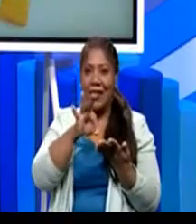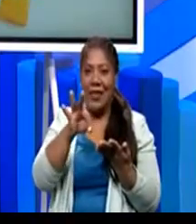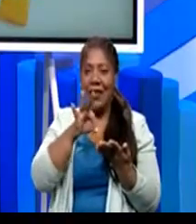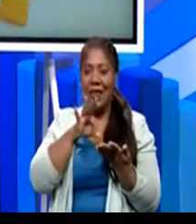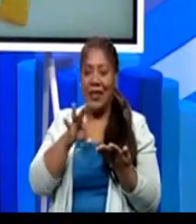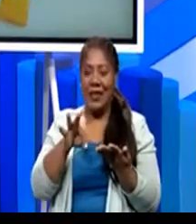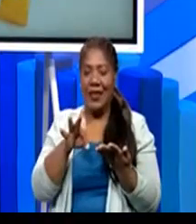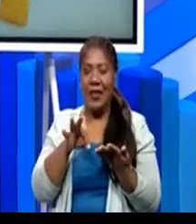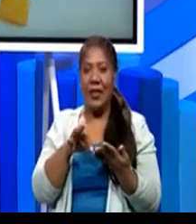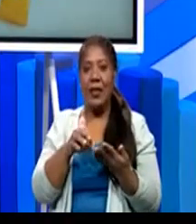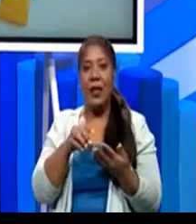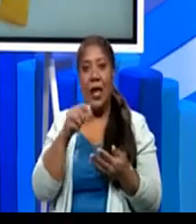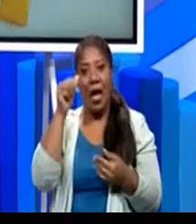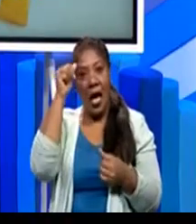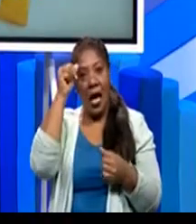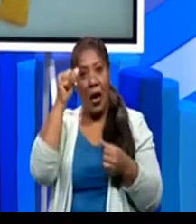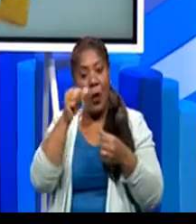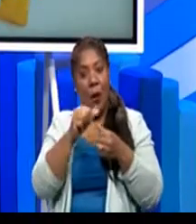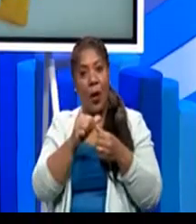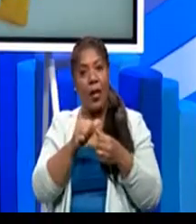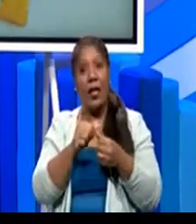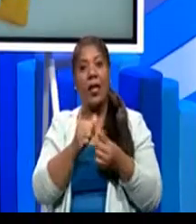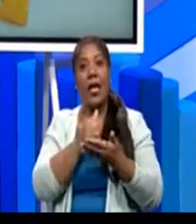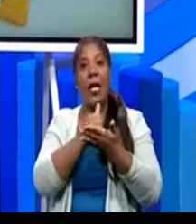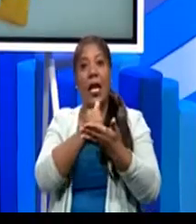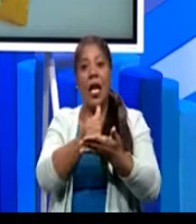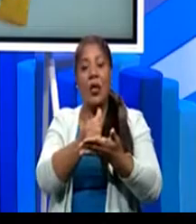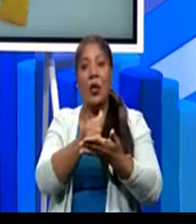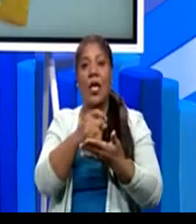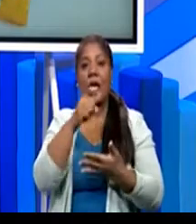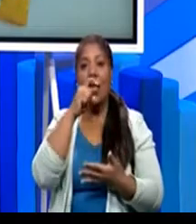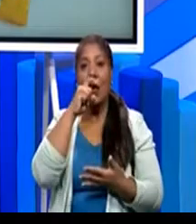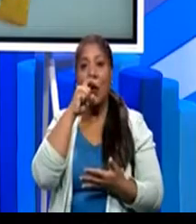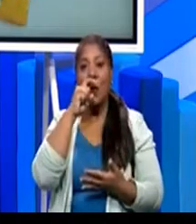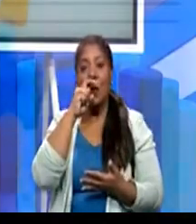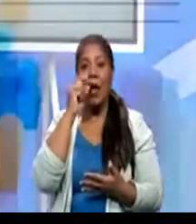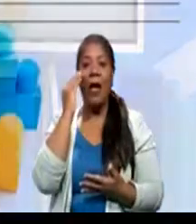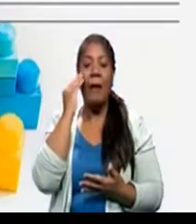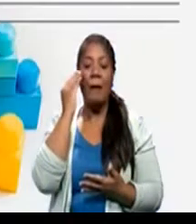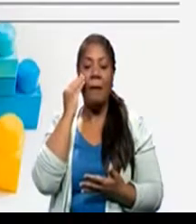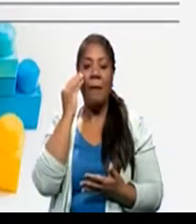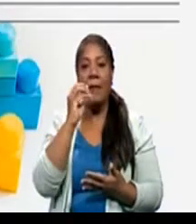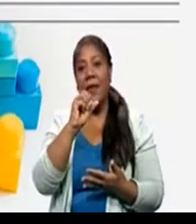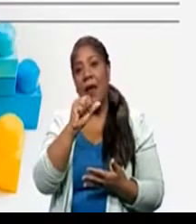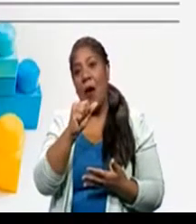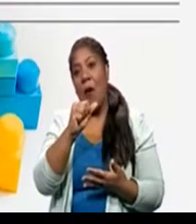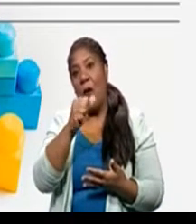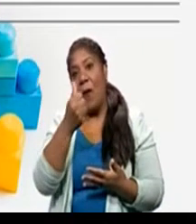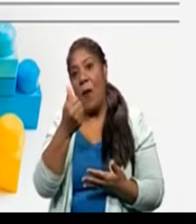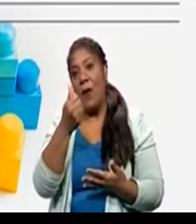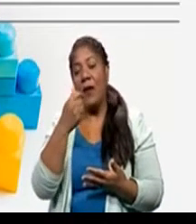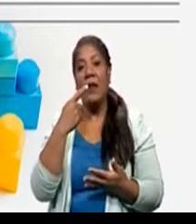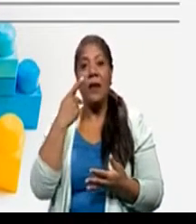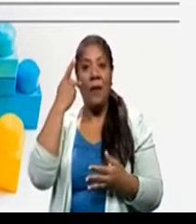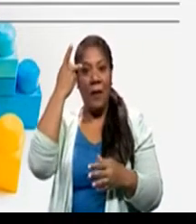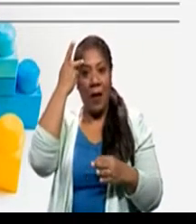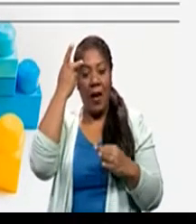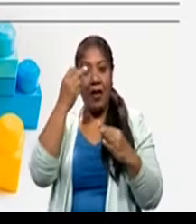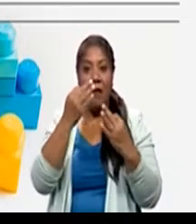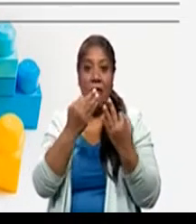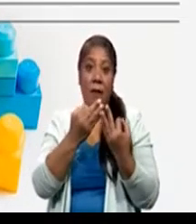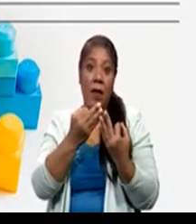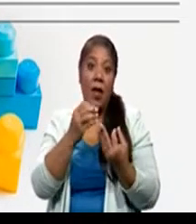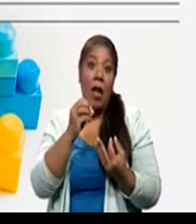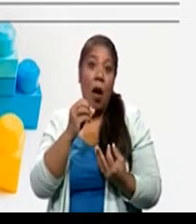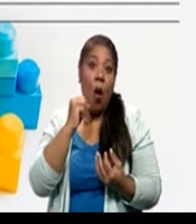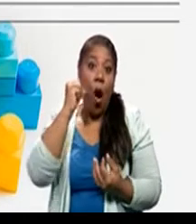Guiado siempre por su padre o su madre o alguien responsable de ustedes en casa, porque muchas veces las mamás también están